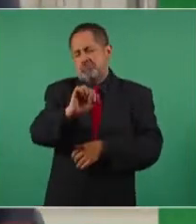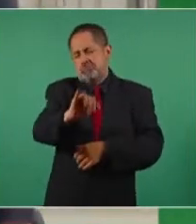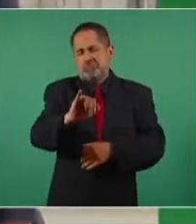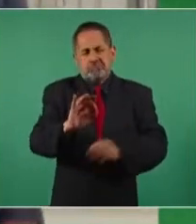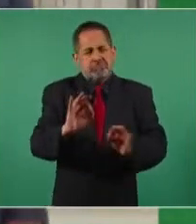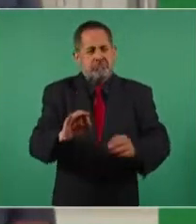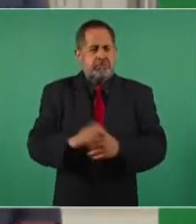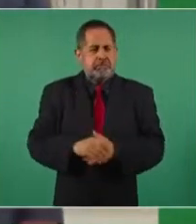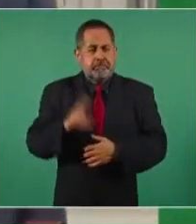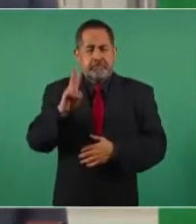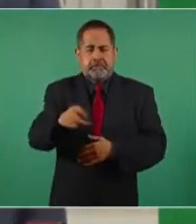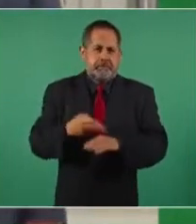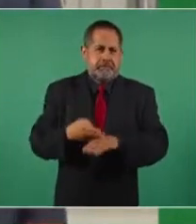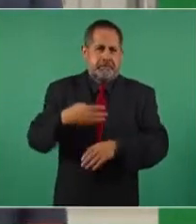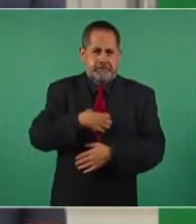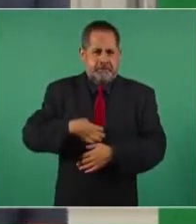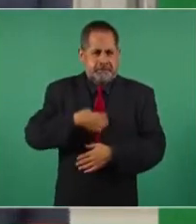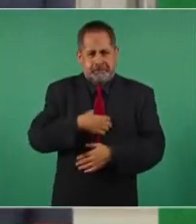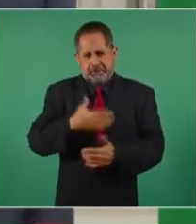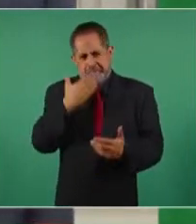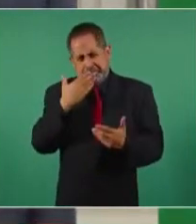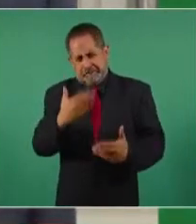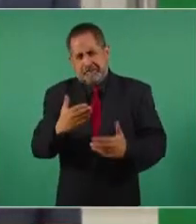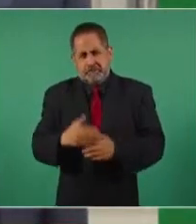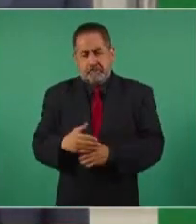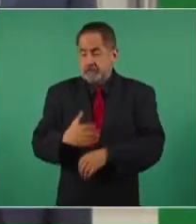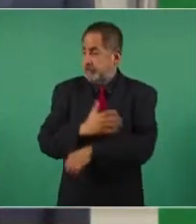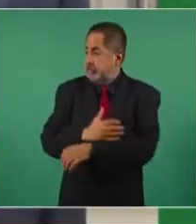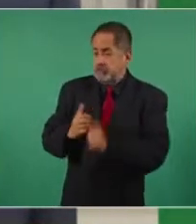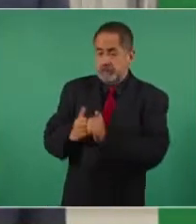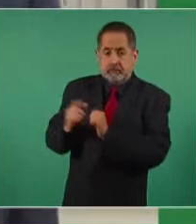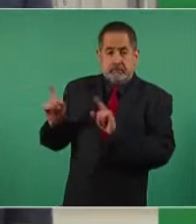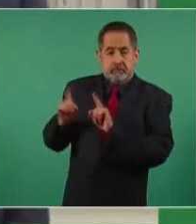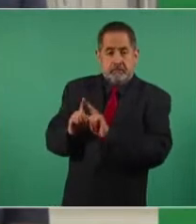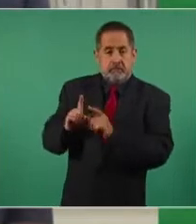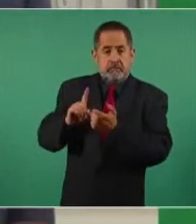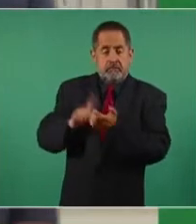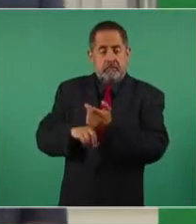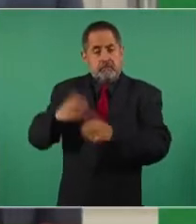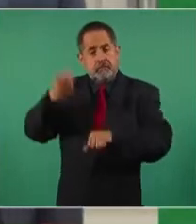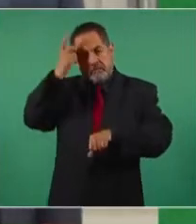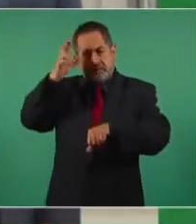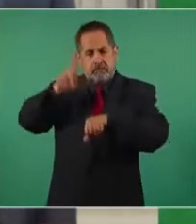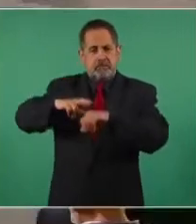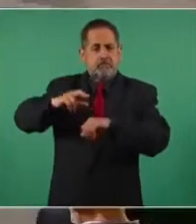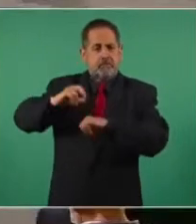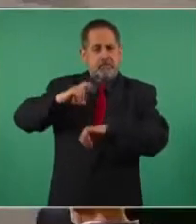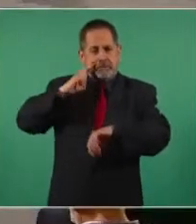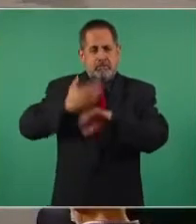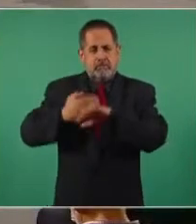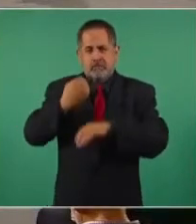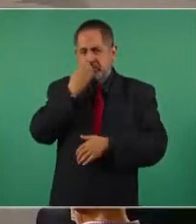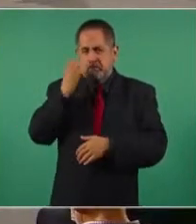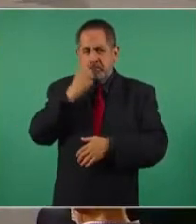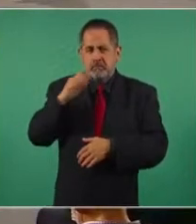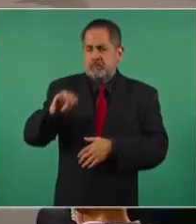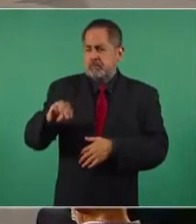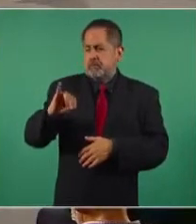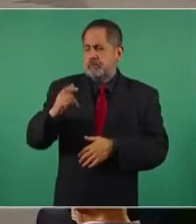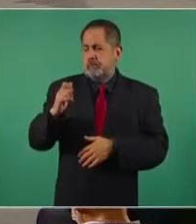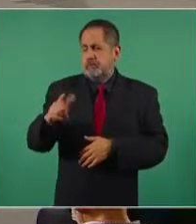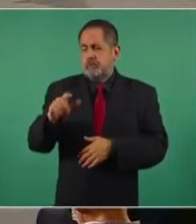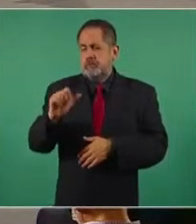realmente muy contentos por ello nos acompaña lectora pero espera de usted dónde está muchos puedan miguel ahumada